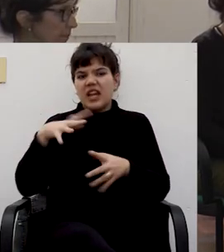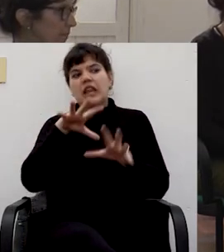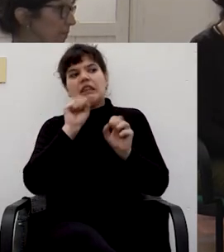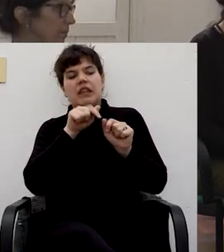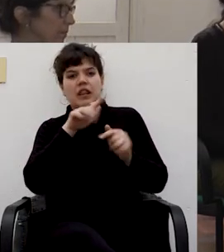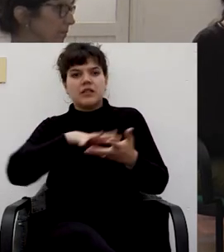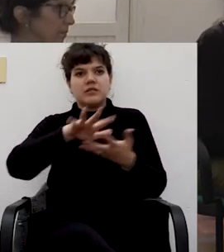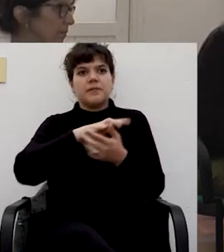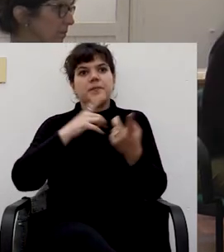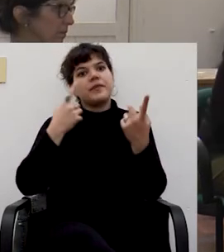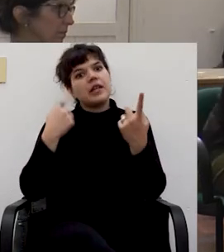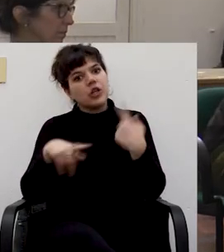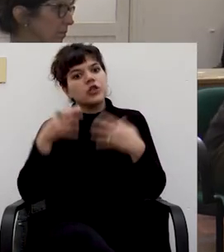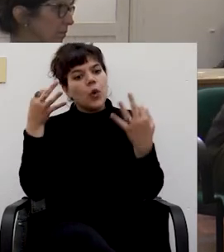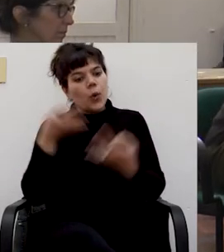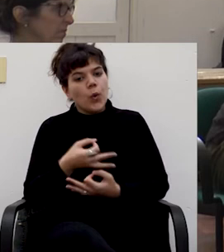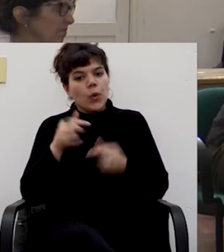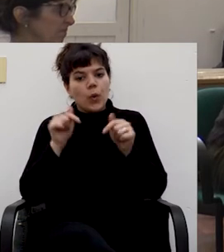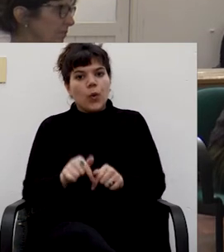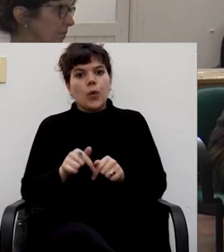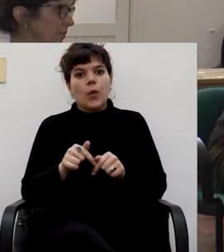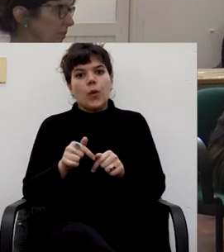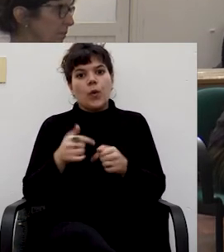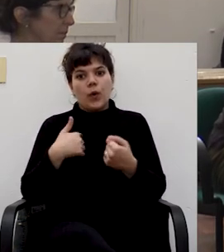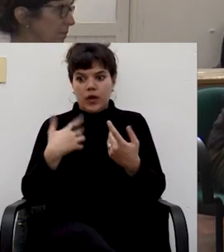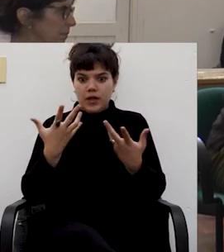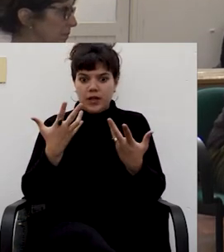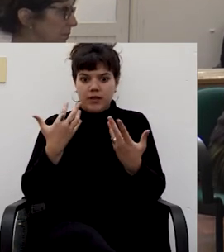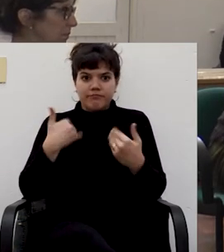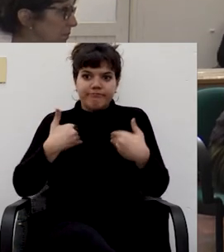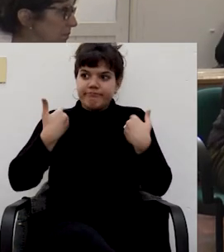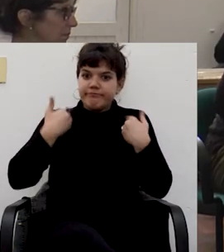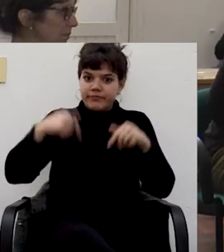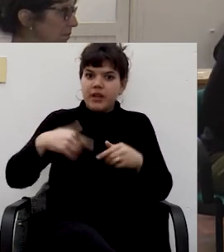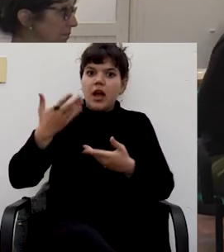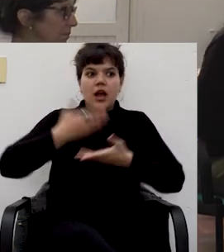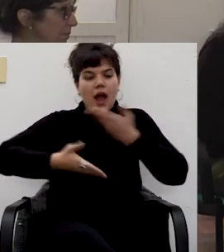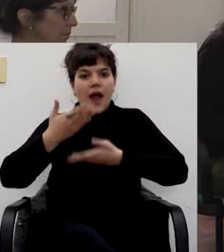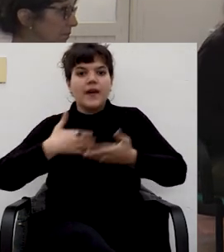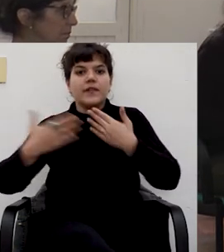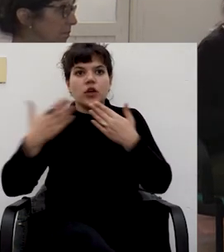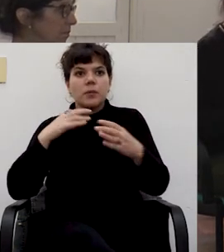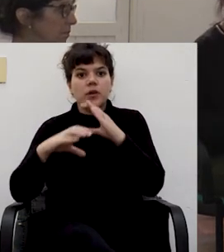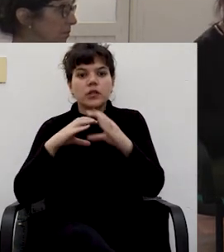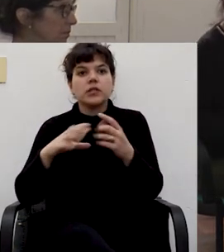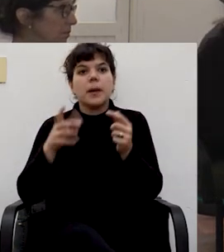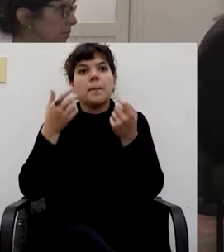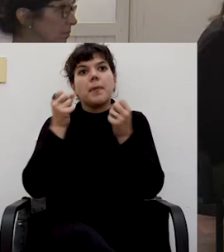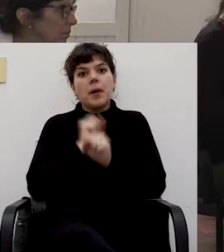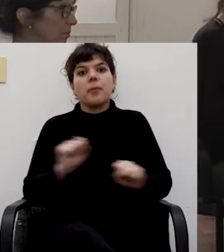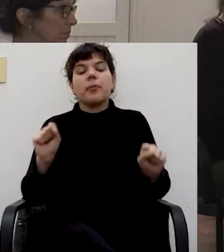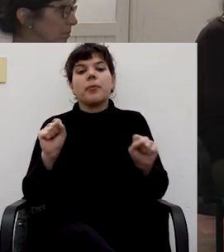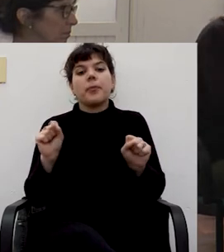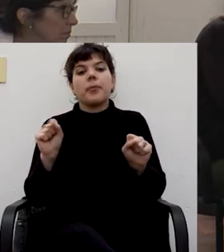Entonces, justamente celebrar estos espacios de copensamiento, de copensar, para